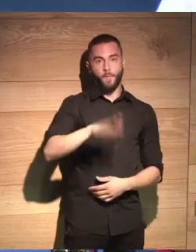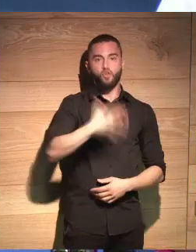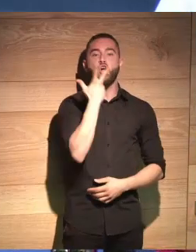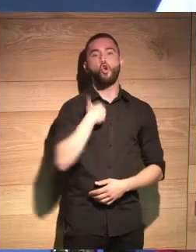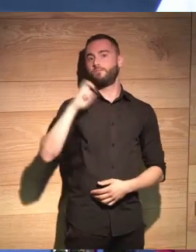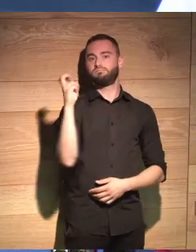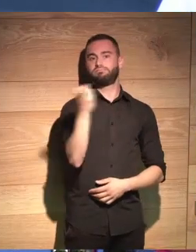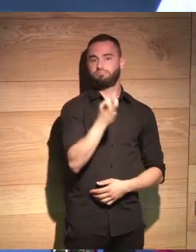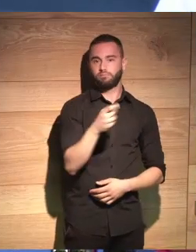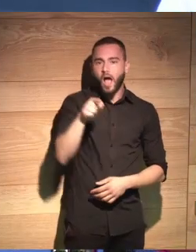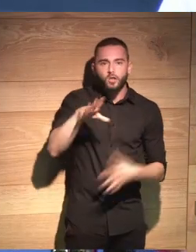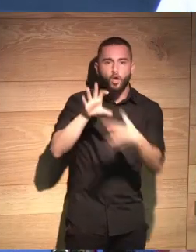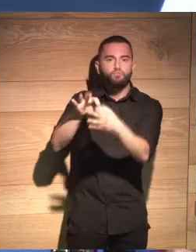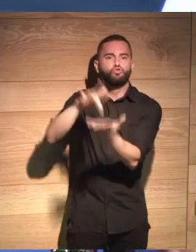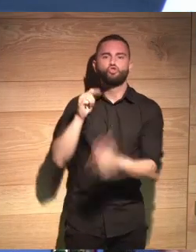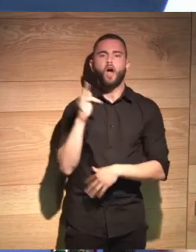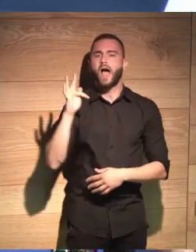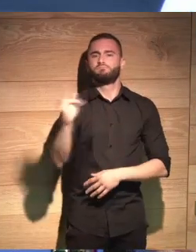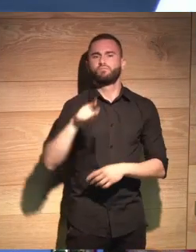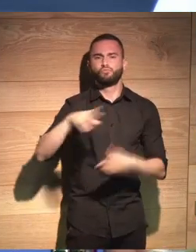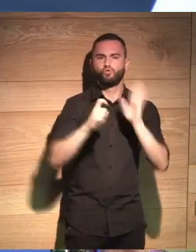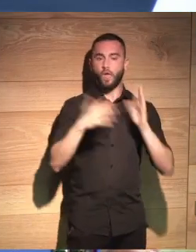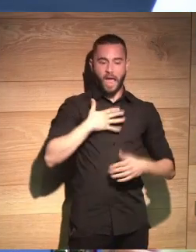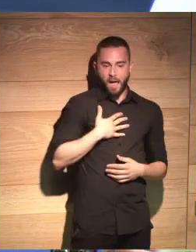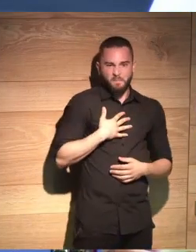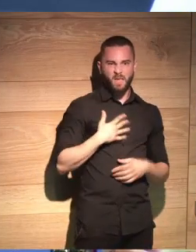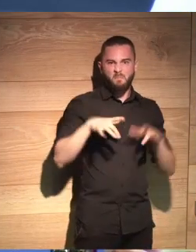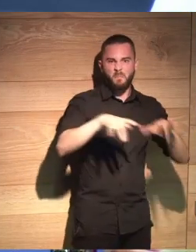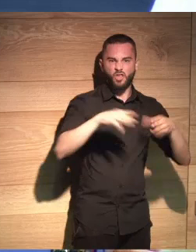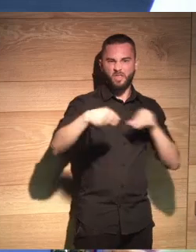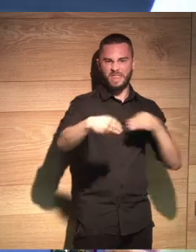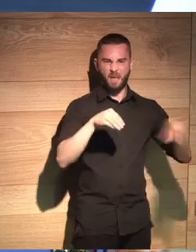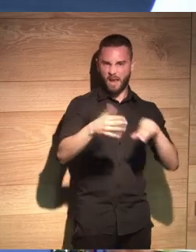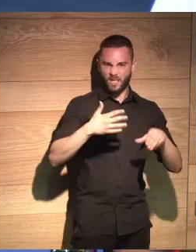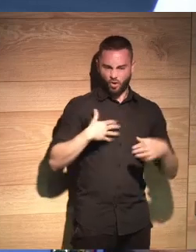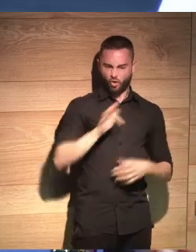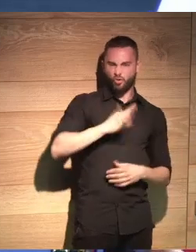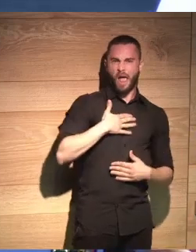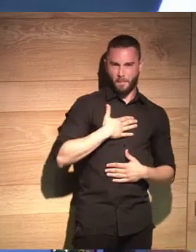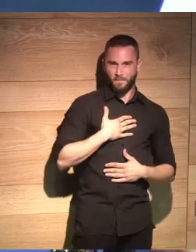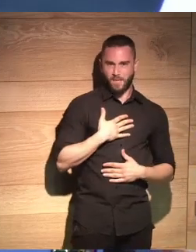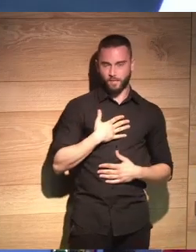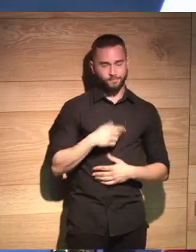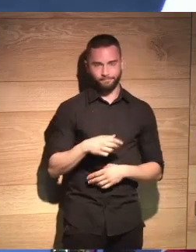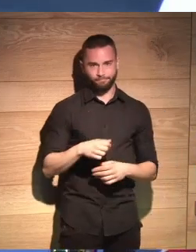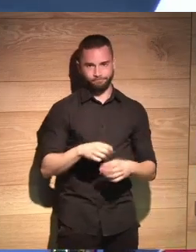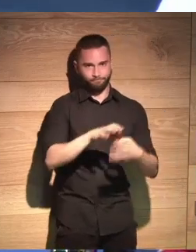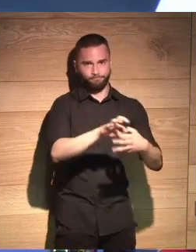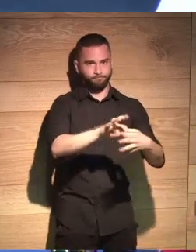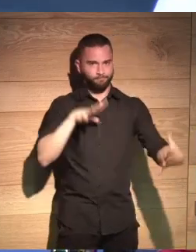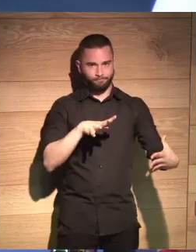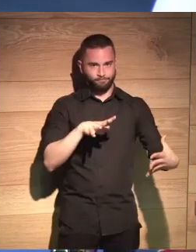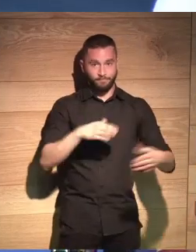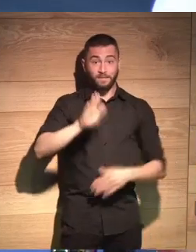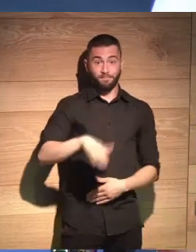me salían los bichos de plástico. Ese no es el punto, Memphis. El punto es que las pelotas, el punto